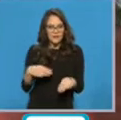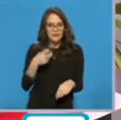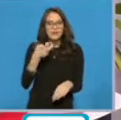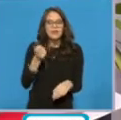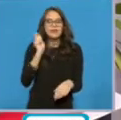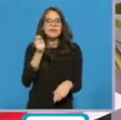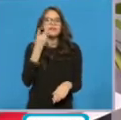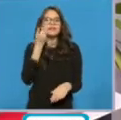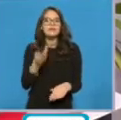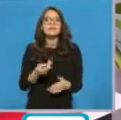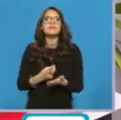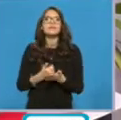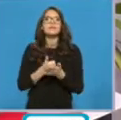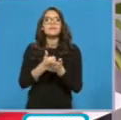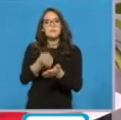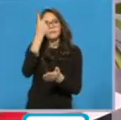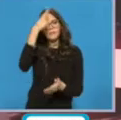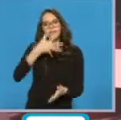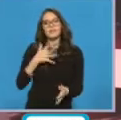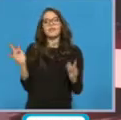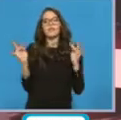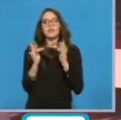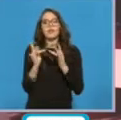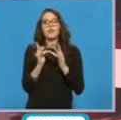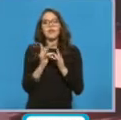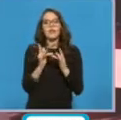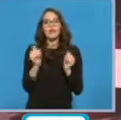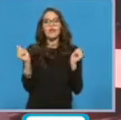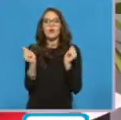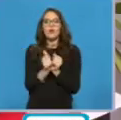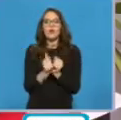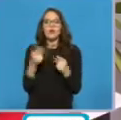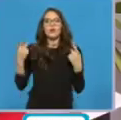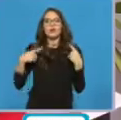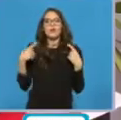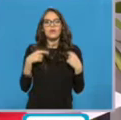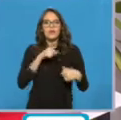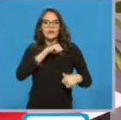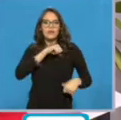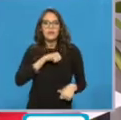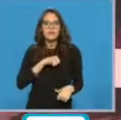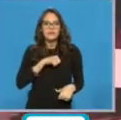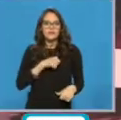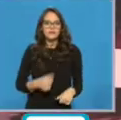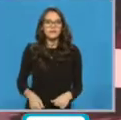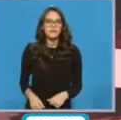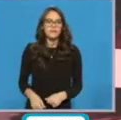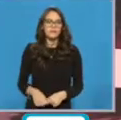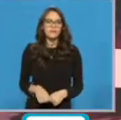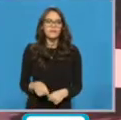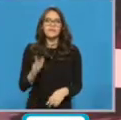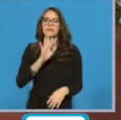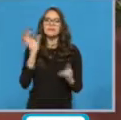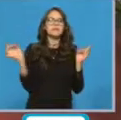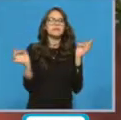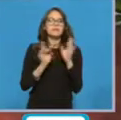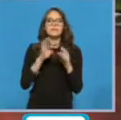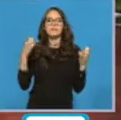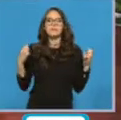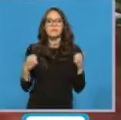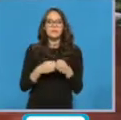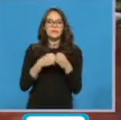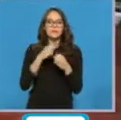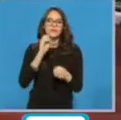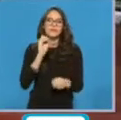como objetivo ya tener un contacto directo con las autoridades, sea cual sea la emergencia